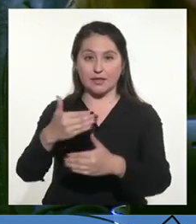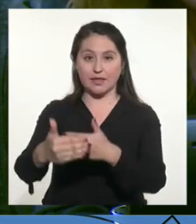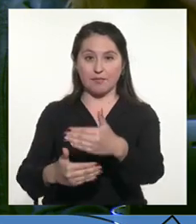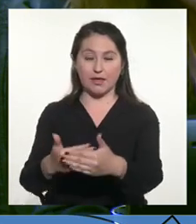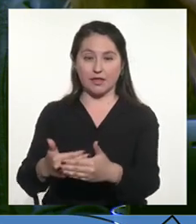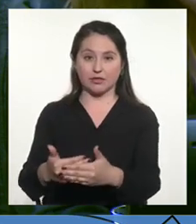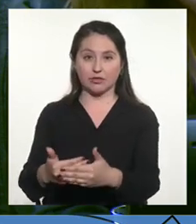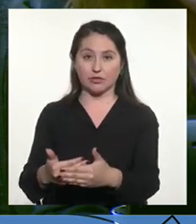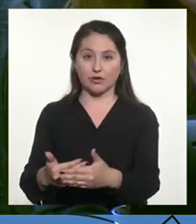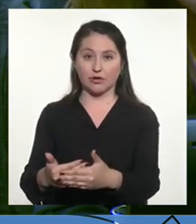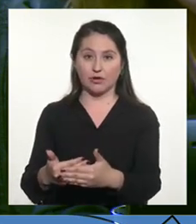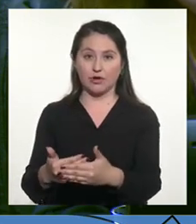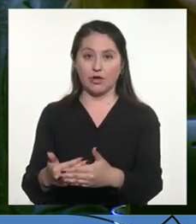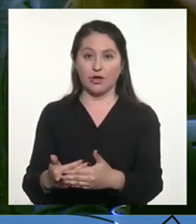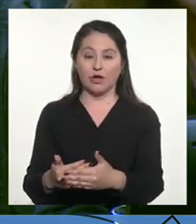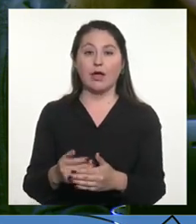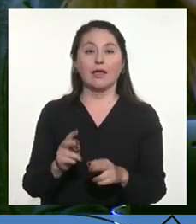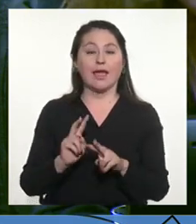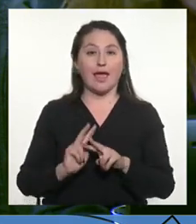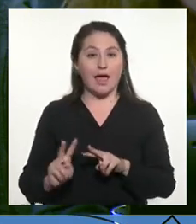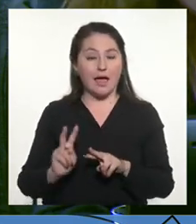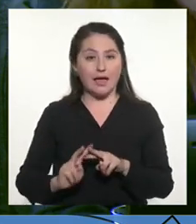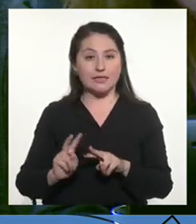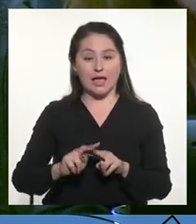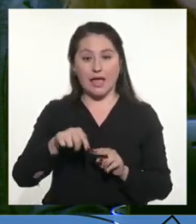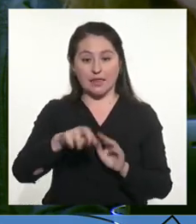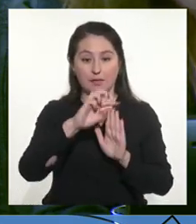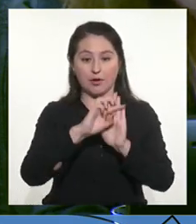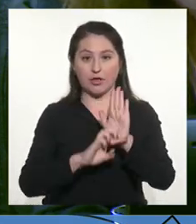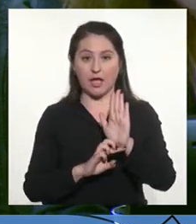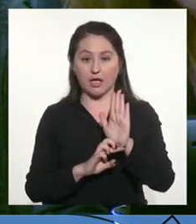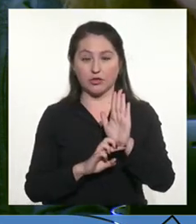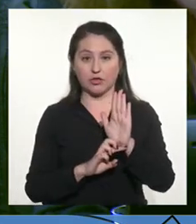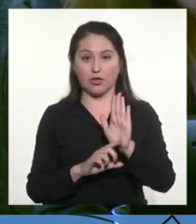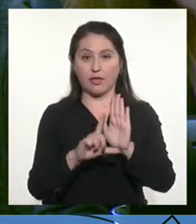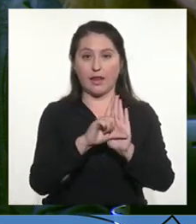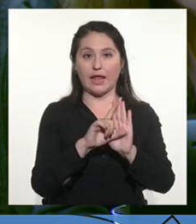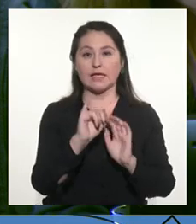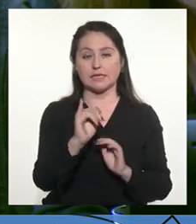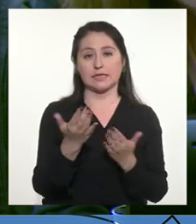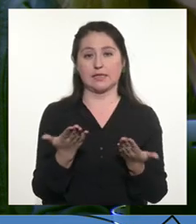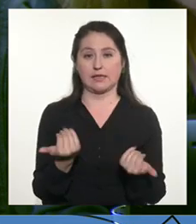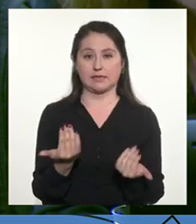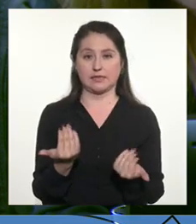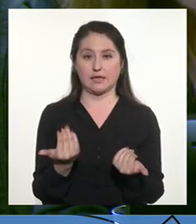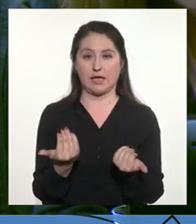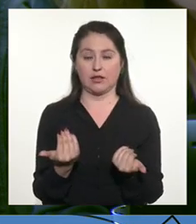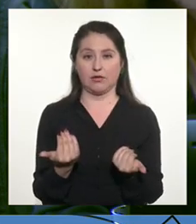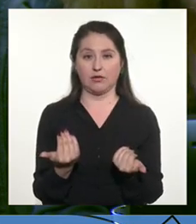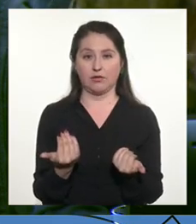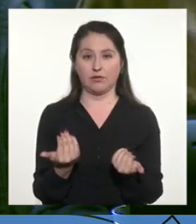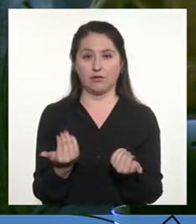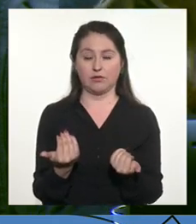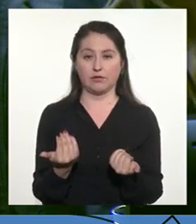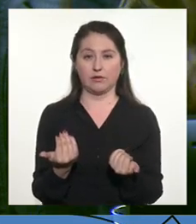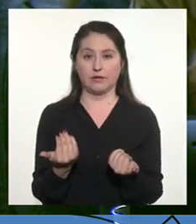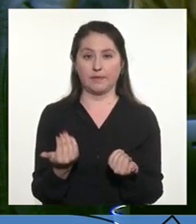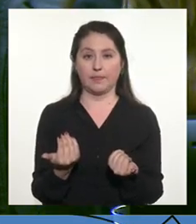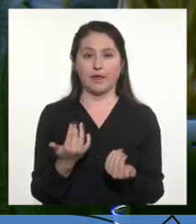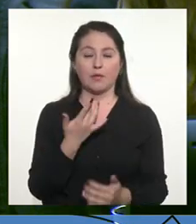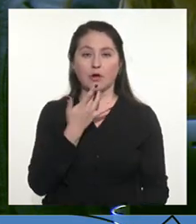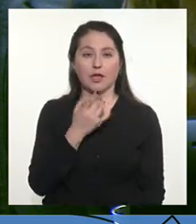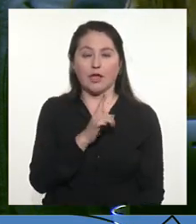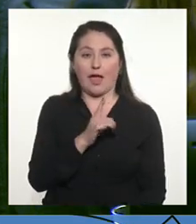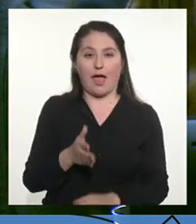que establece este este proyecto de ley es absolutamente necesario e indispensable porque no se ha